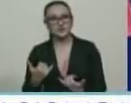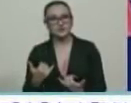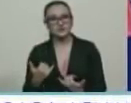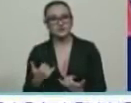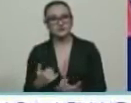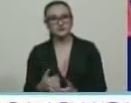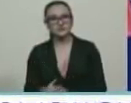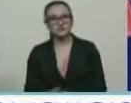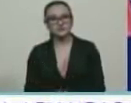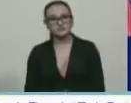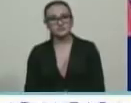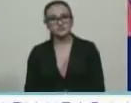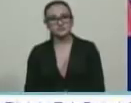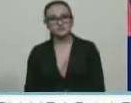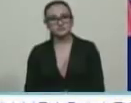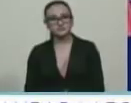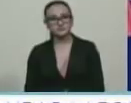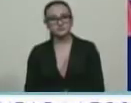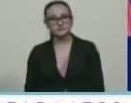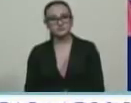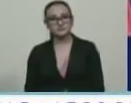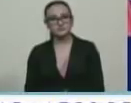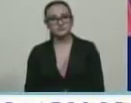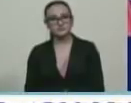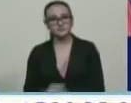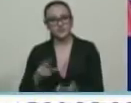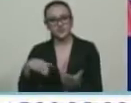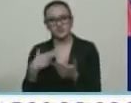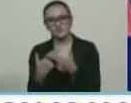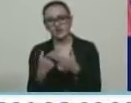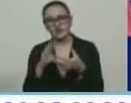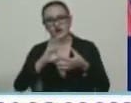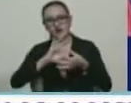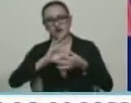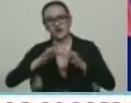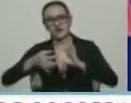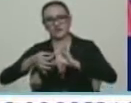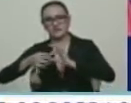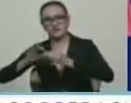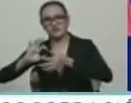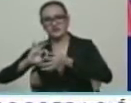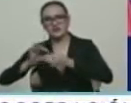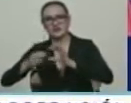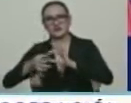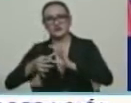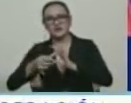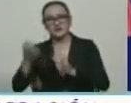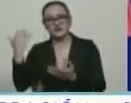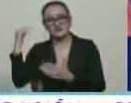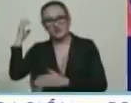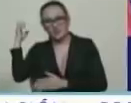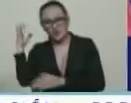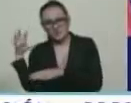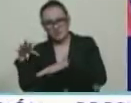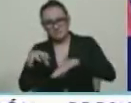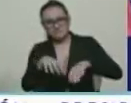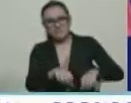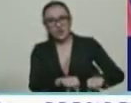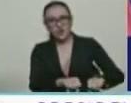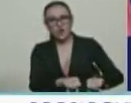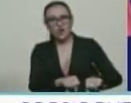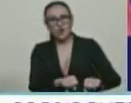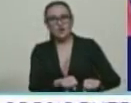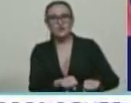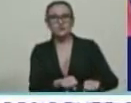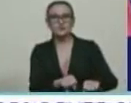acabar con las cadenas que los conquistadores